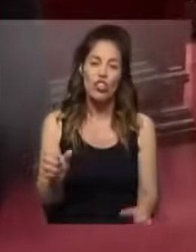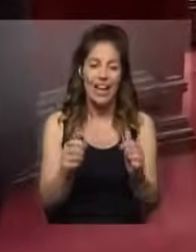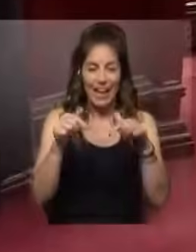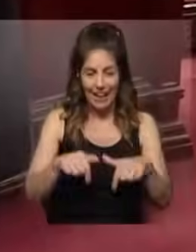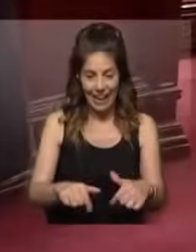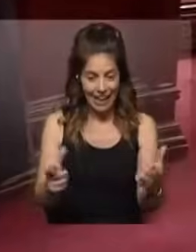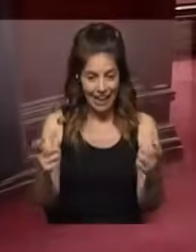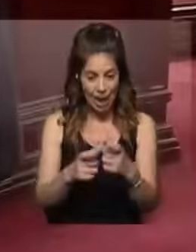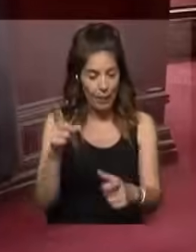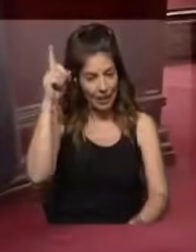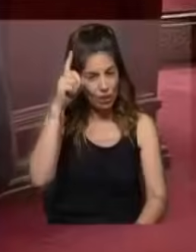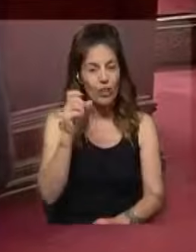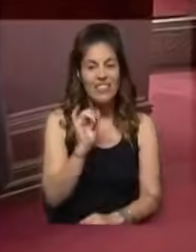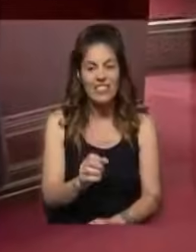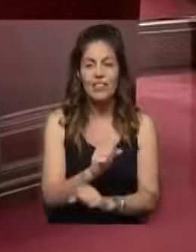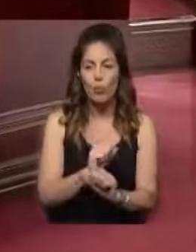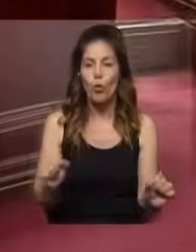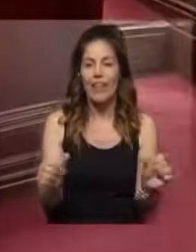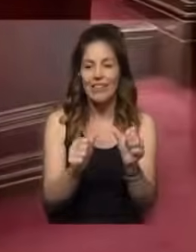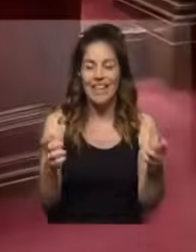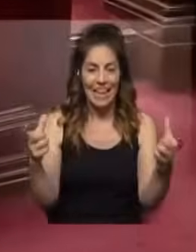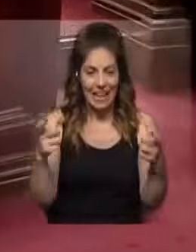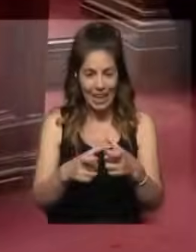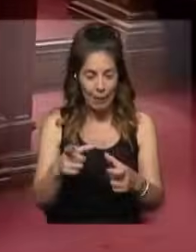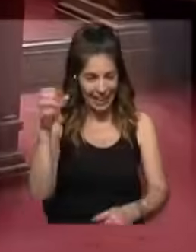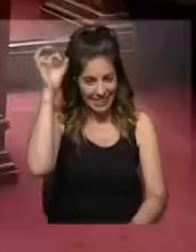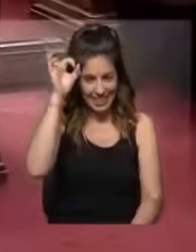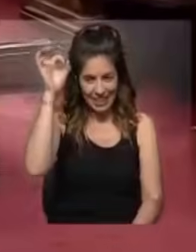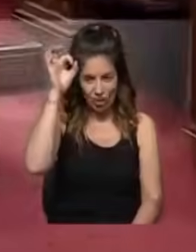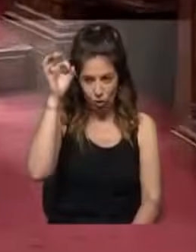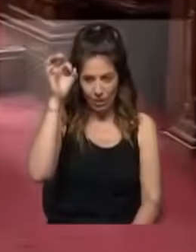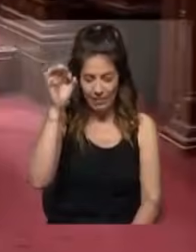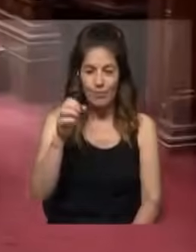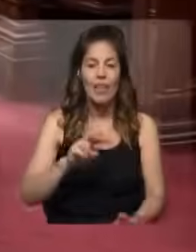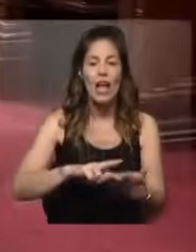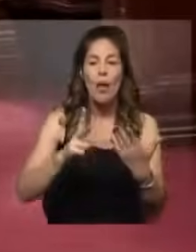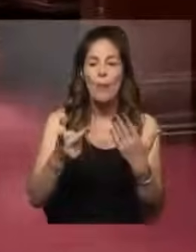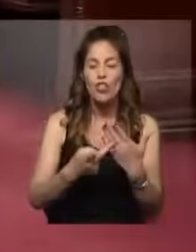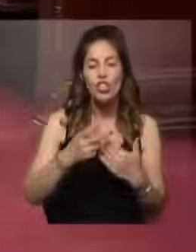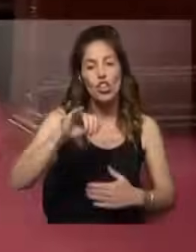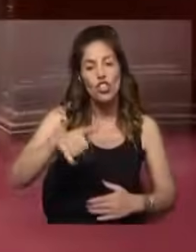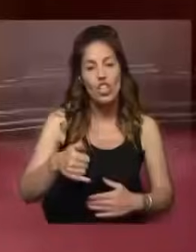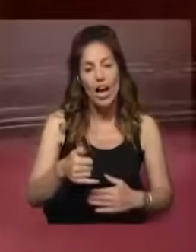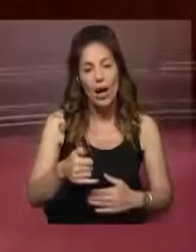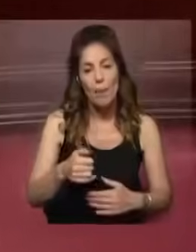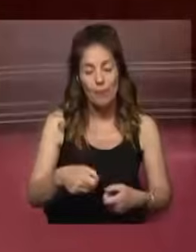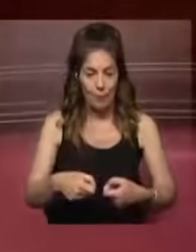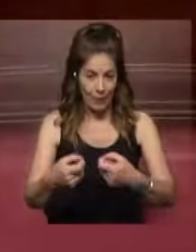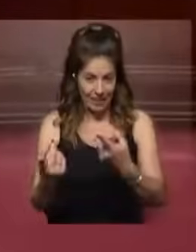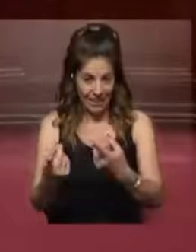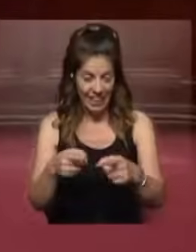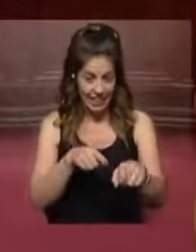diputados y si se pueden hacer en la cámara de senadores el proyecto cuenta ya con las condiciones para pasar